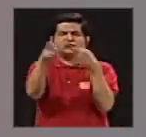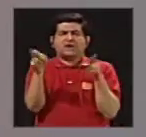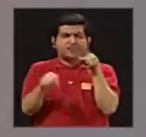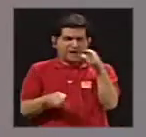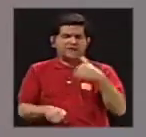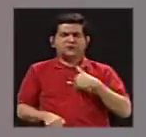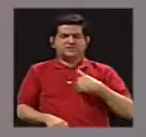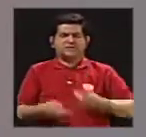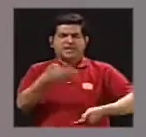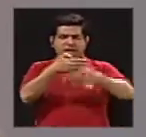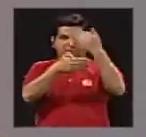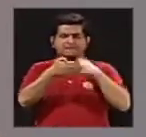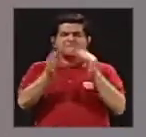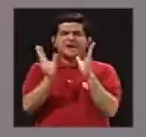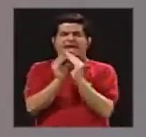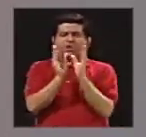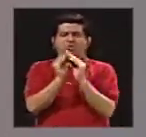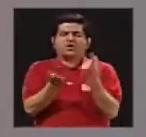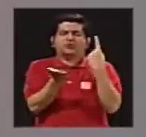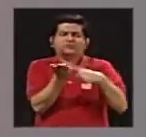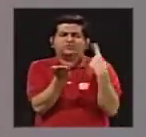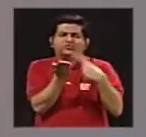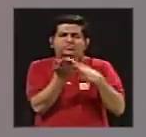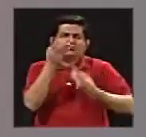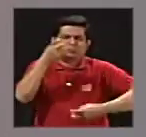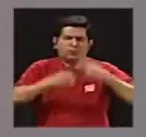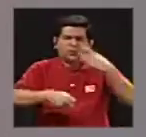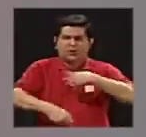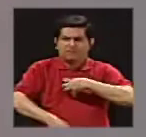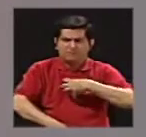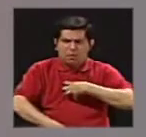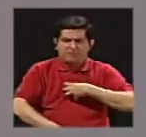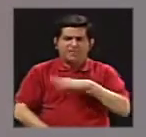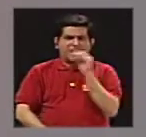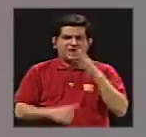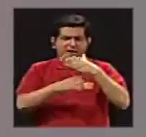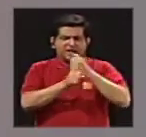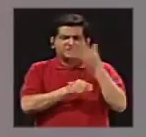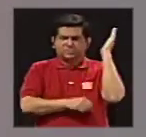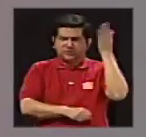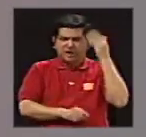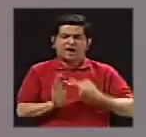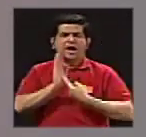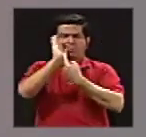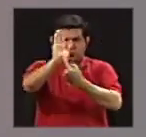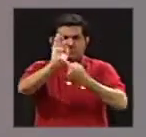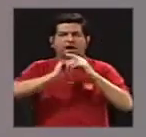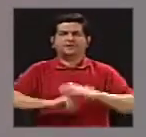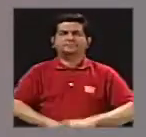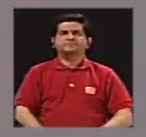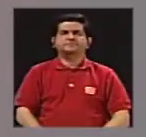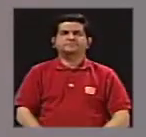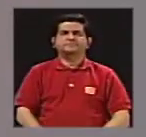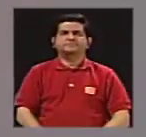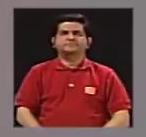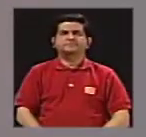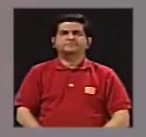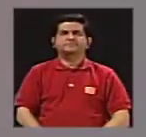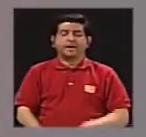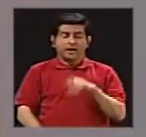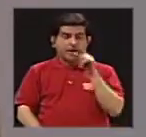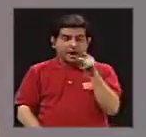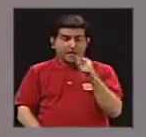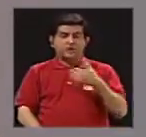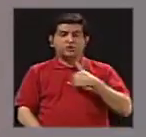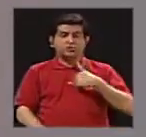tuvieron un precongreso para discutir su problemática y para elaborar las ponencias que presentaron entonces vienen